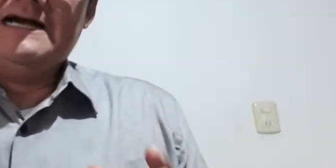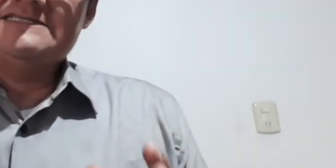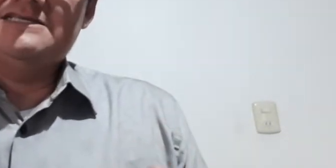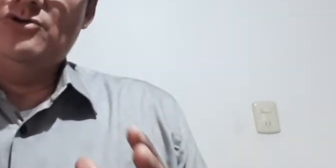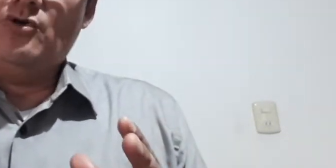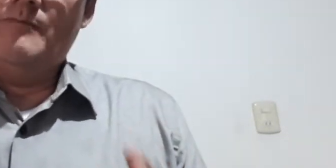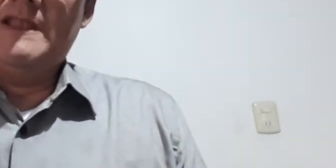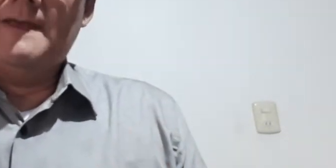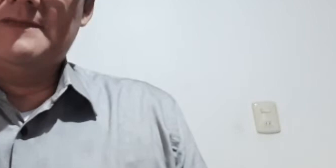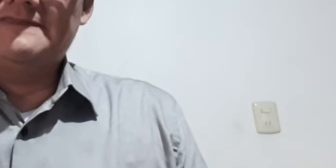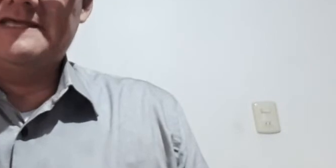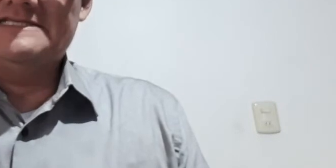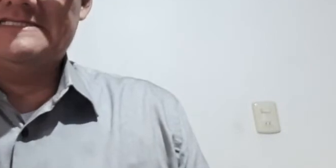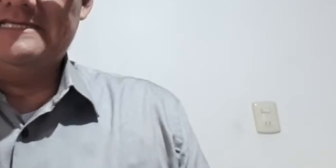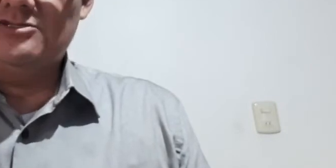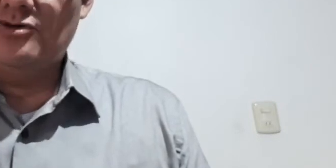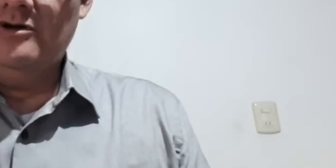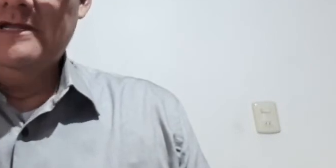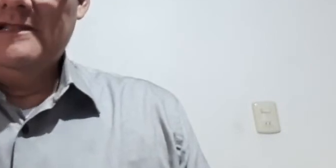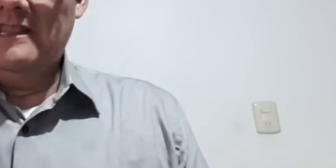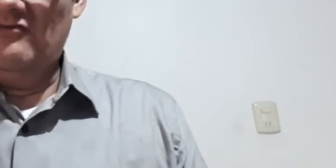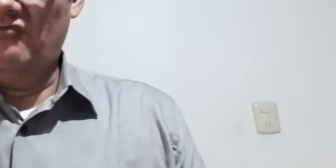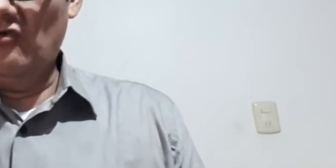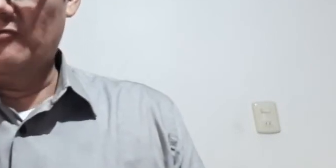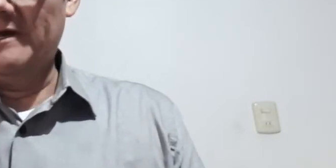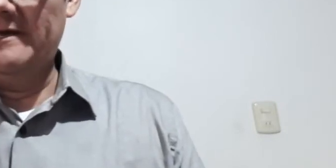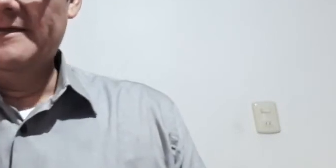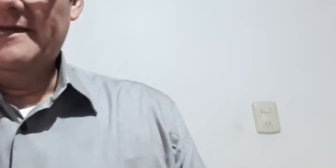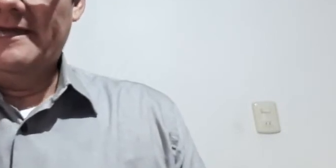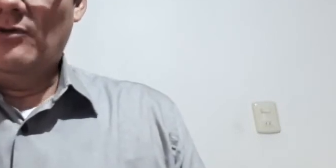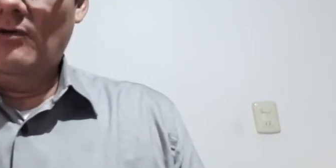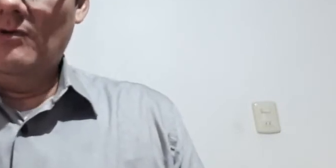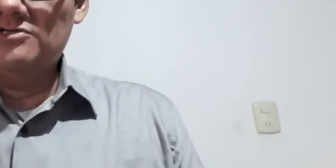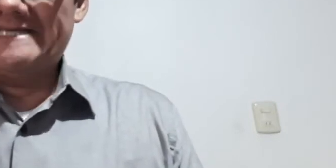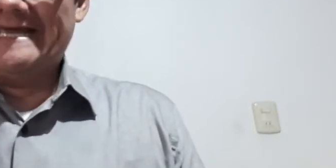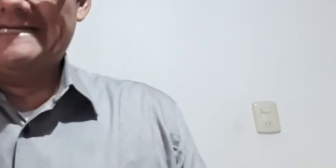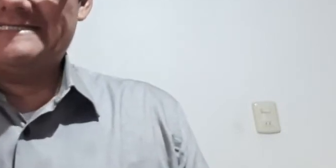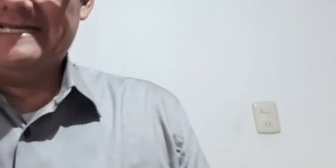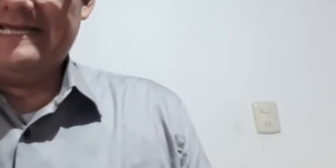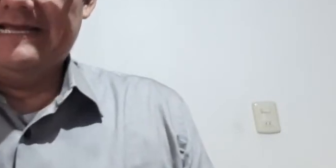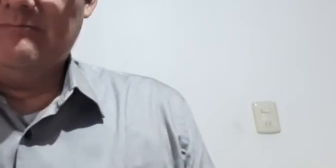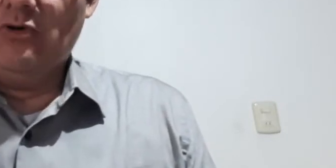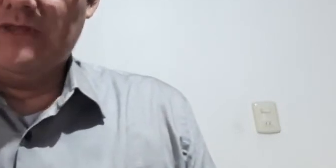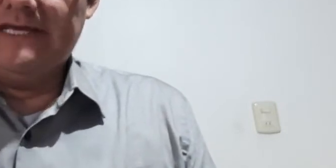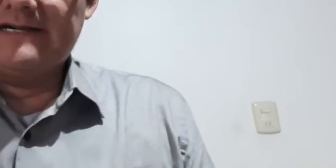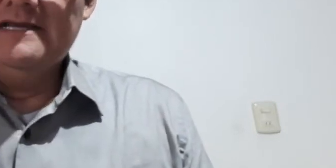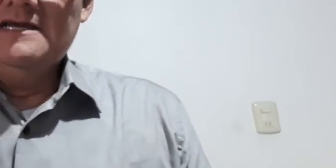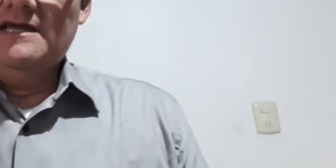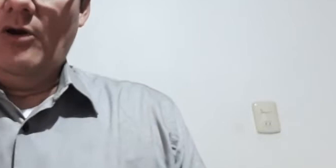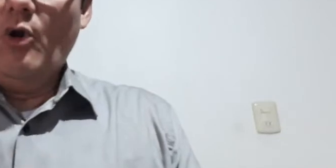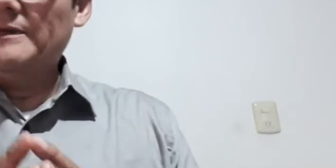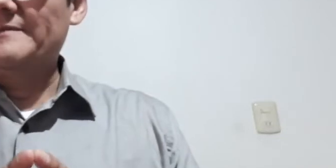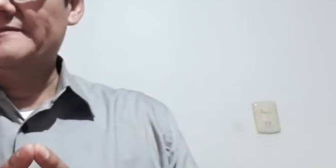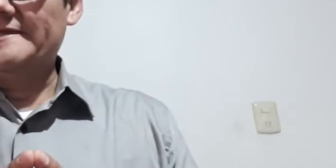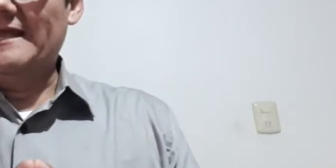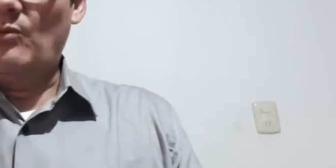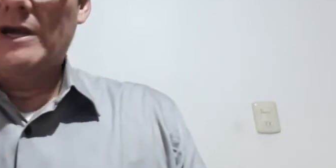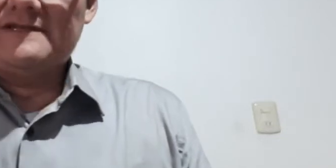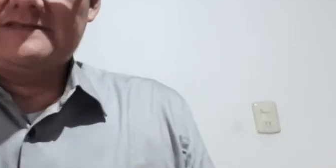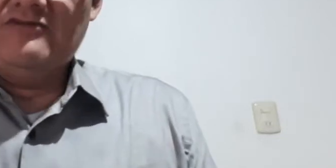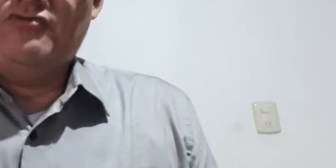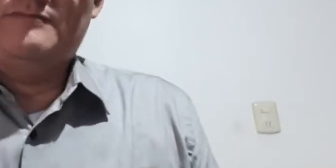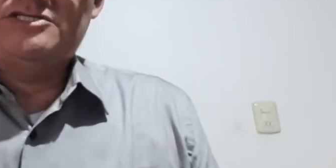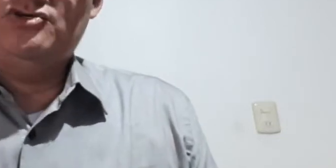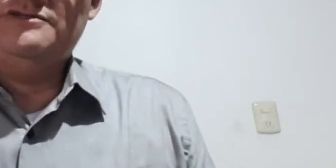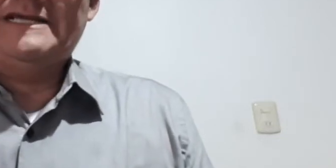diferencia, ha sido completamente distinto la forma en cómo se ejerce el poder. Obviamente la